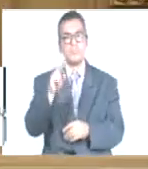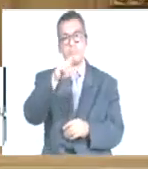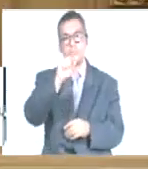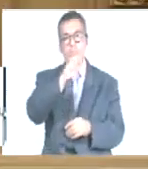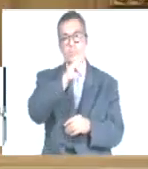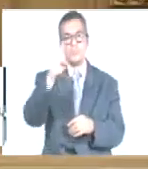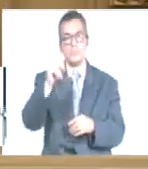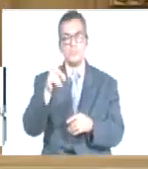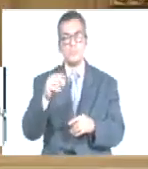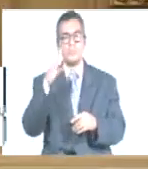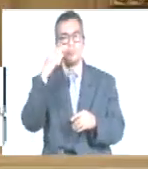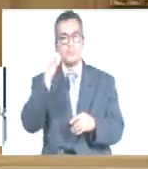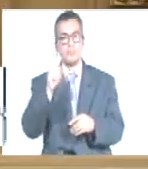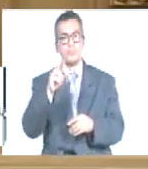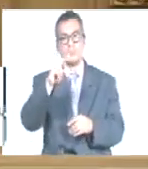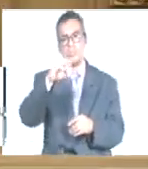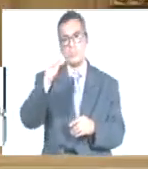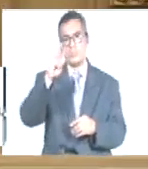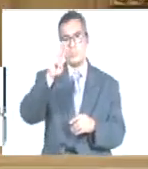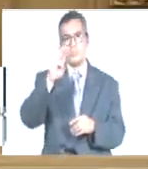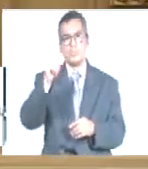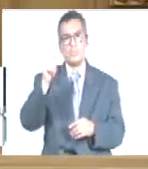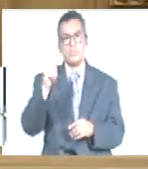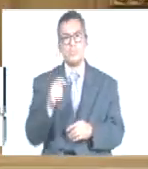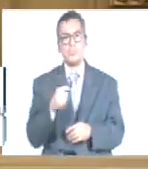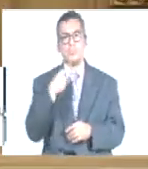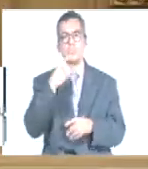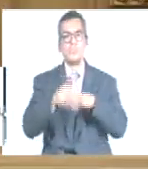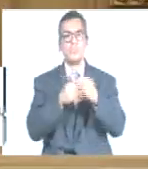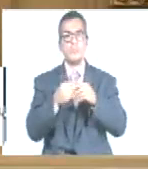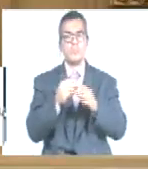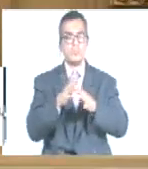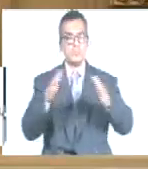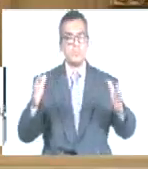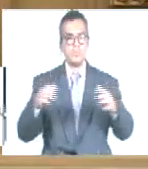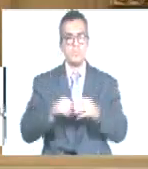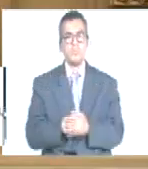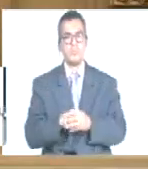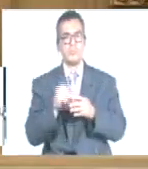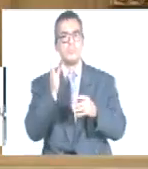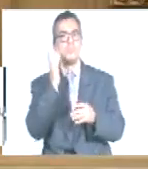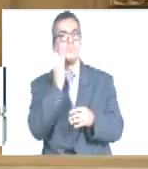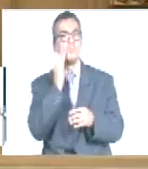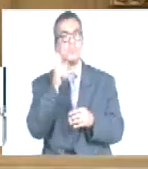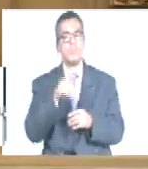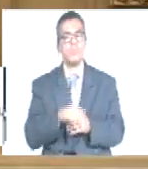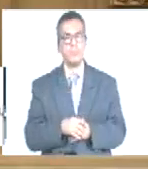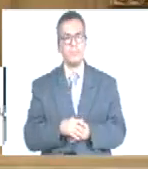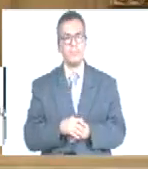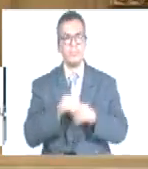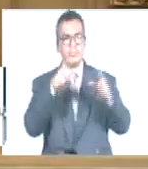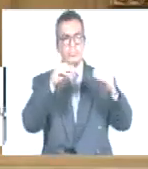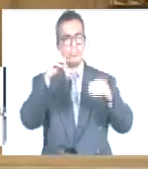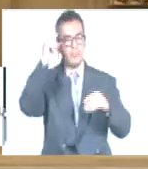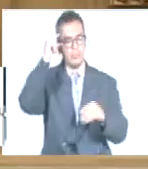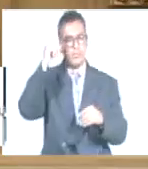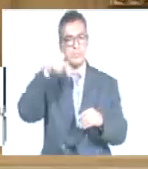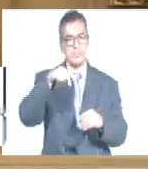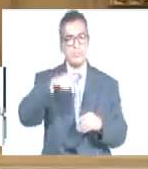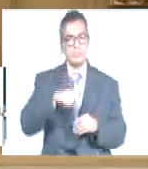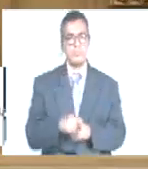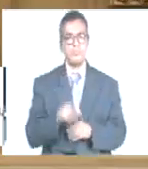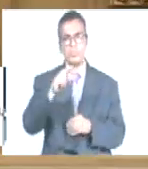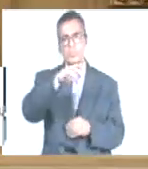nos inspirara y de que Robert nos hiciera tan grande con su ejemplo. Hablarle hoy